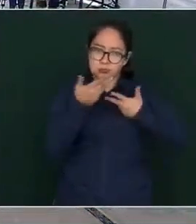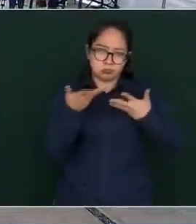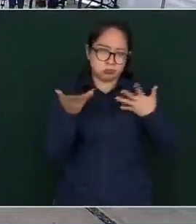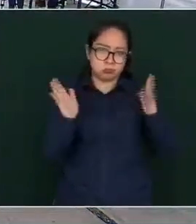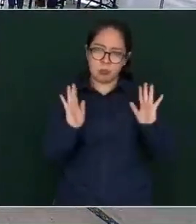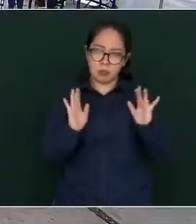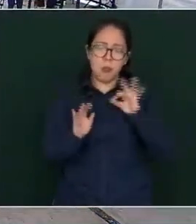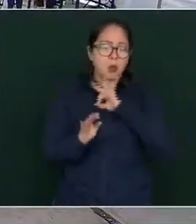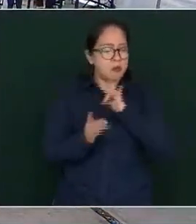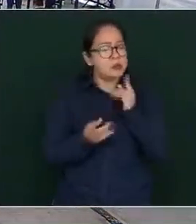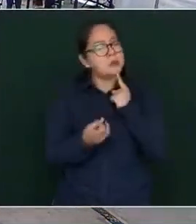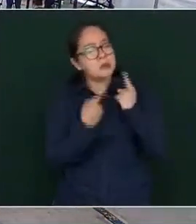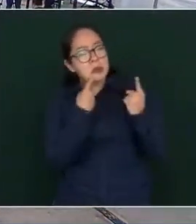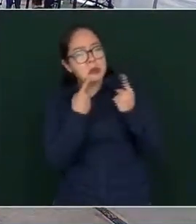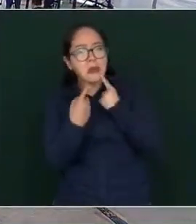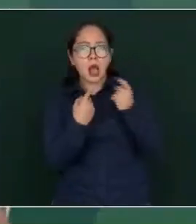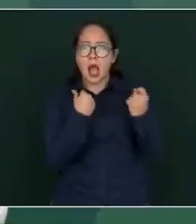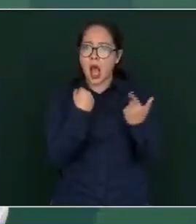el que podamos